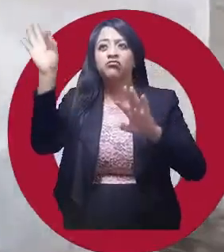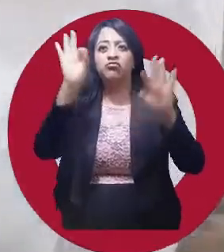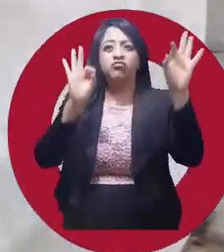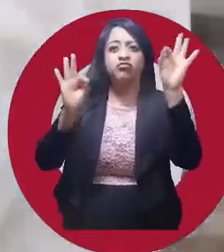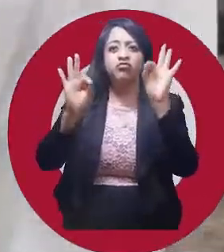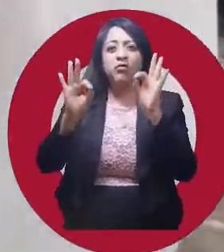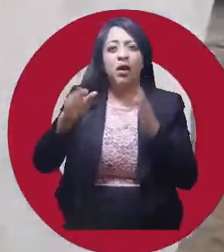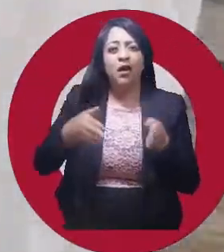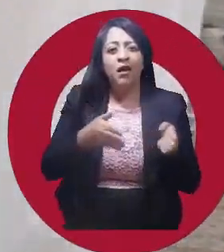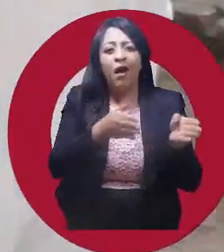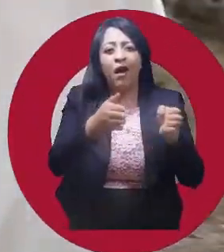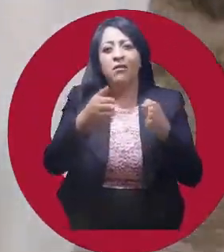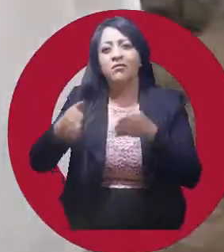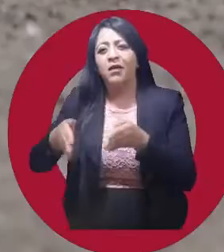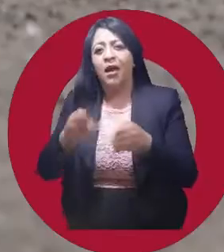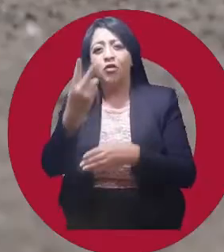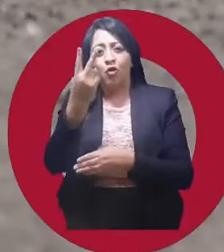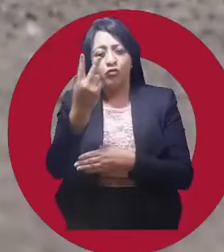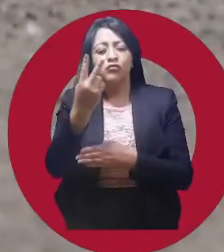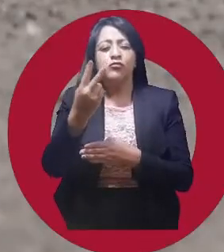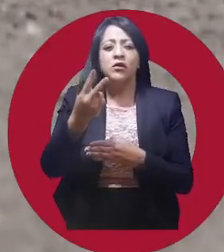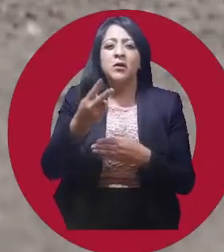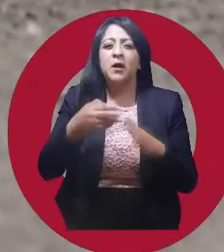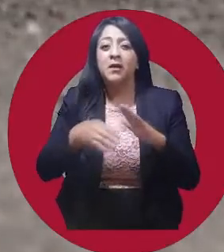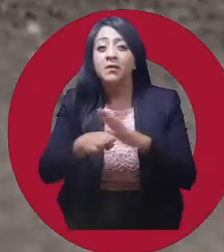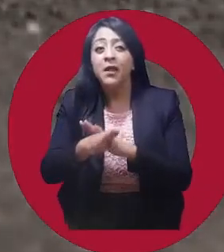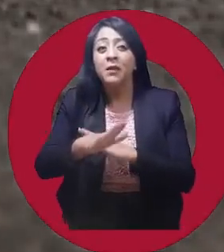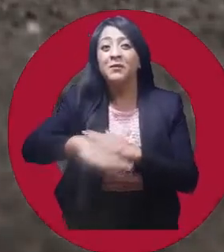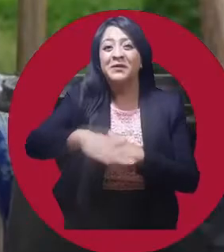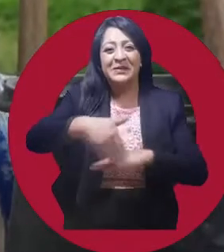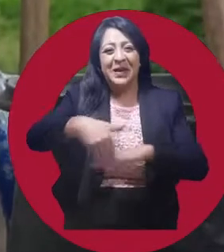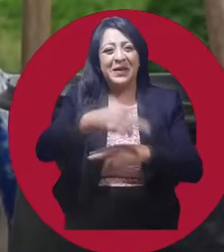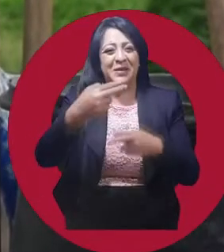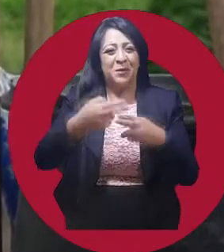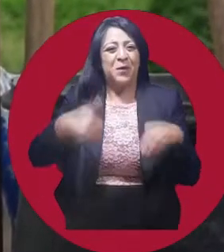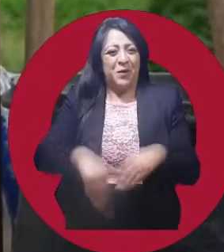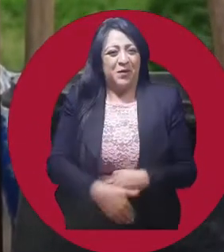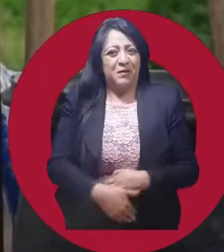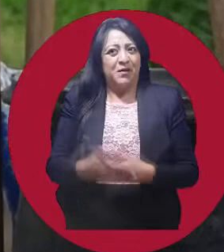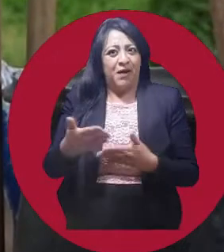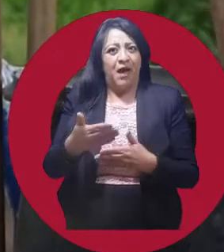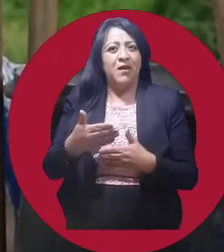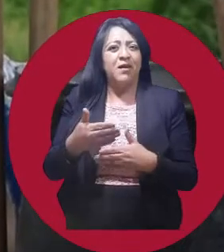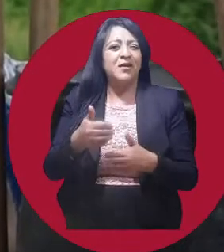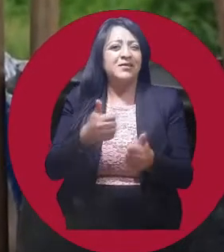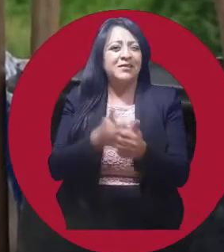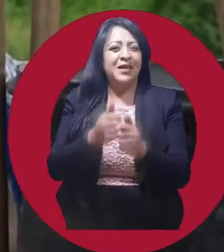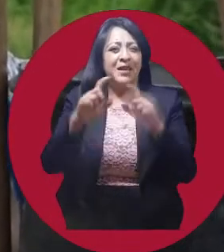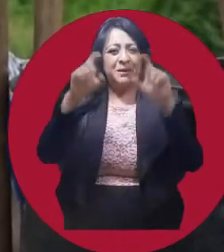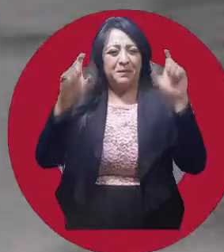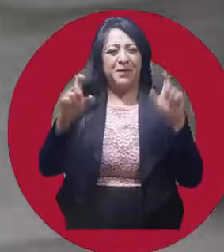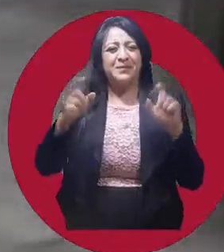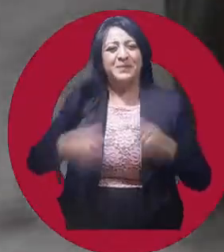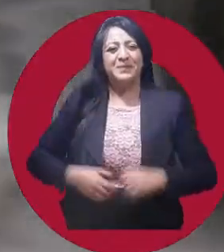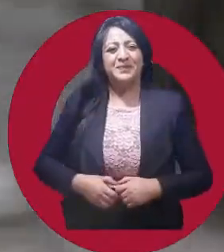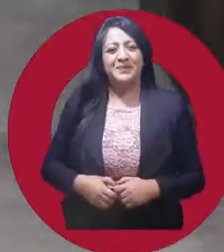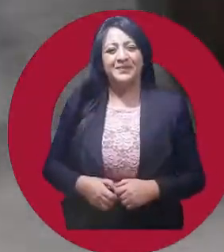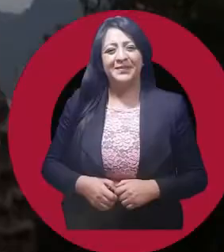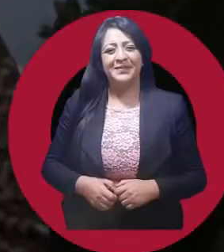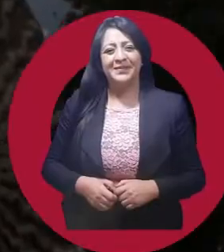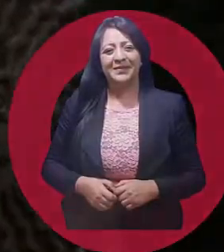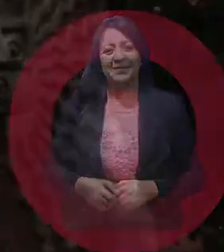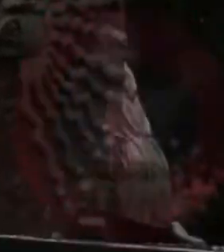hacemos las dos calles que va, entramos a la Ciudadela Otavalito, que es atrás de la empresa de Otavalo.